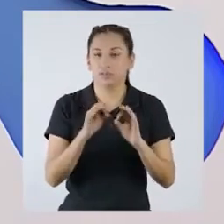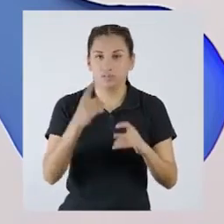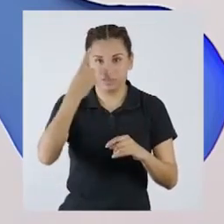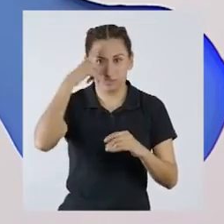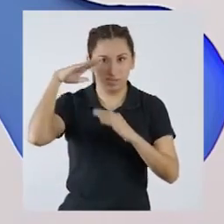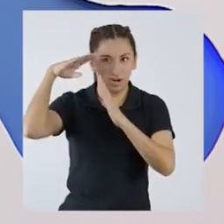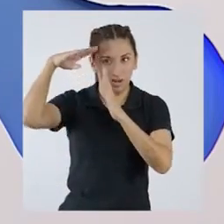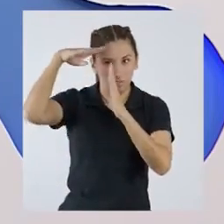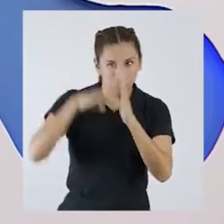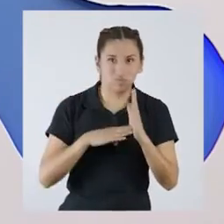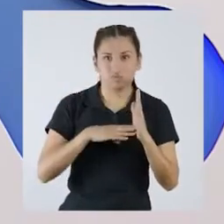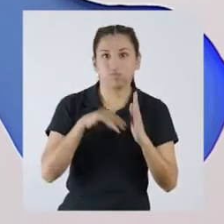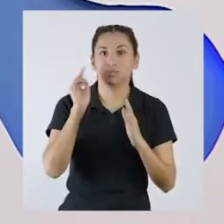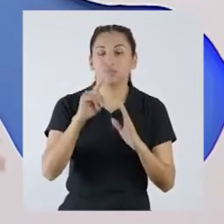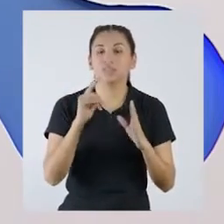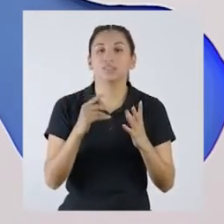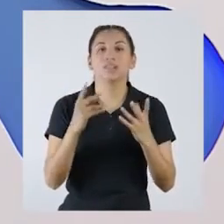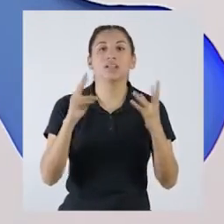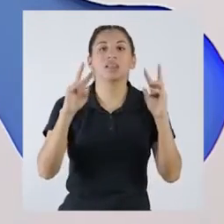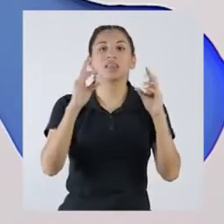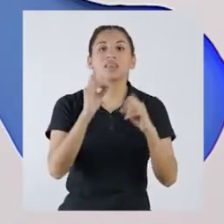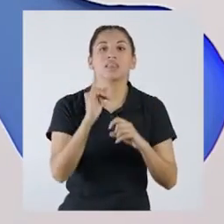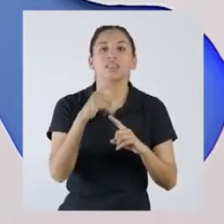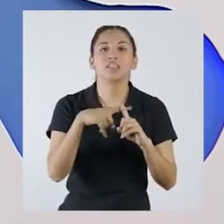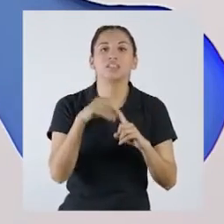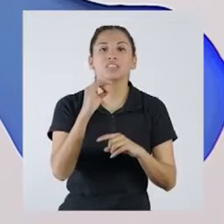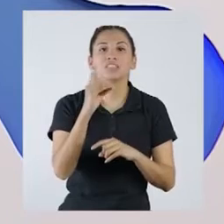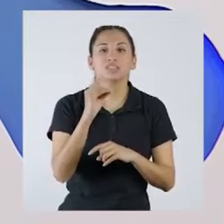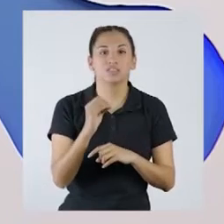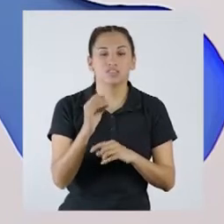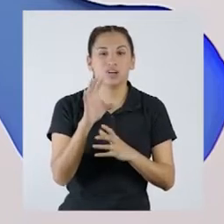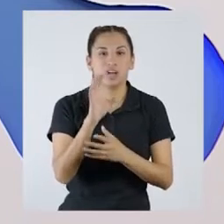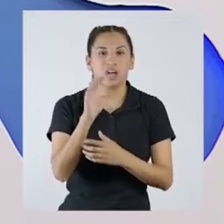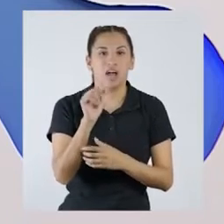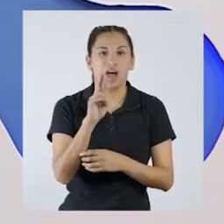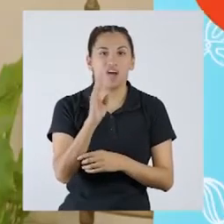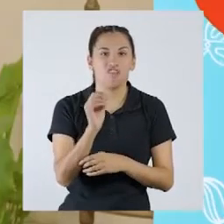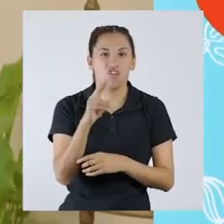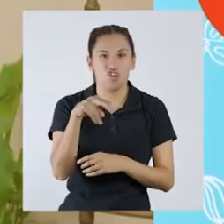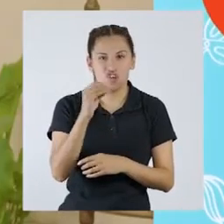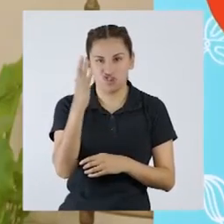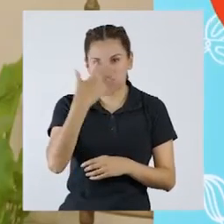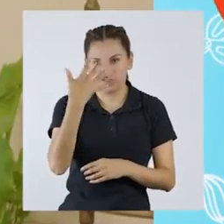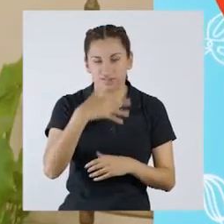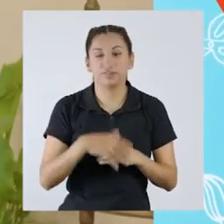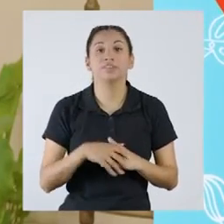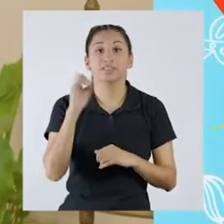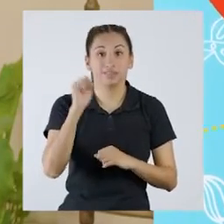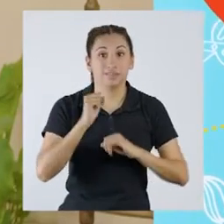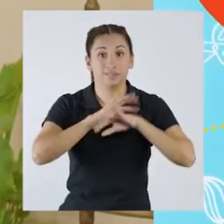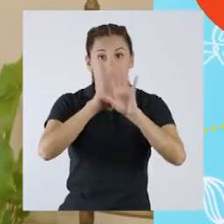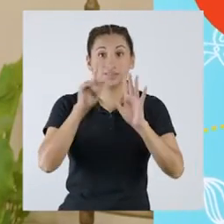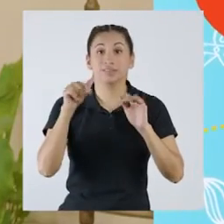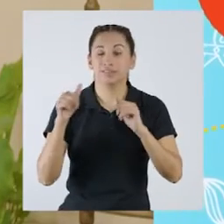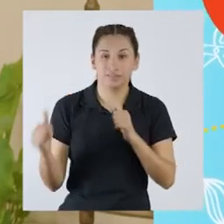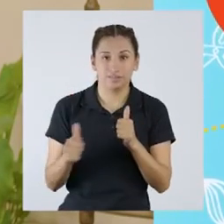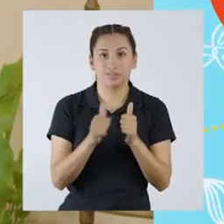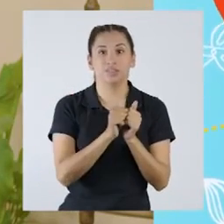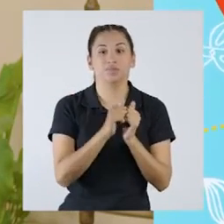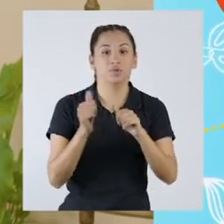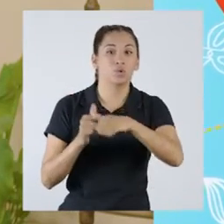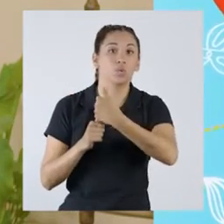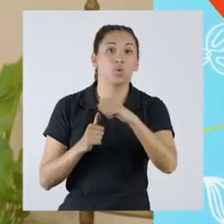claves para combatir este aumento en los niveles de dióxido de carbono. Claro, por supuesto que esto debe